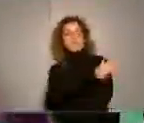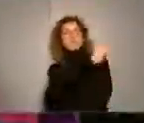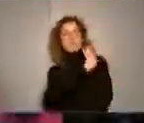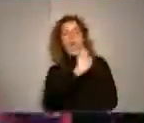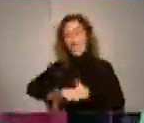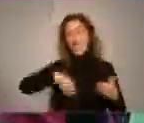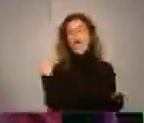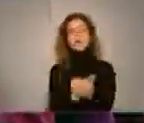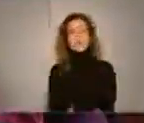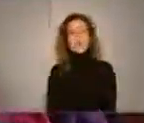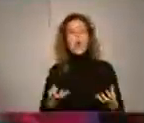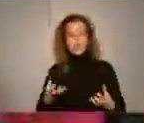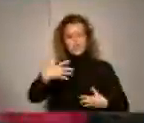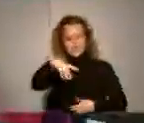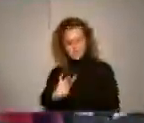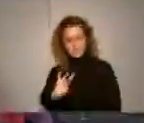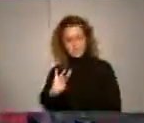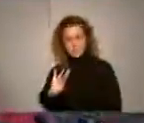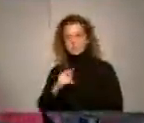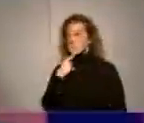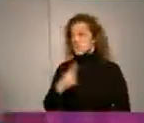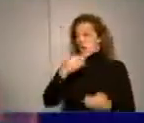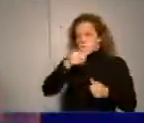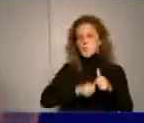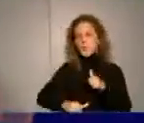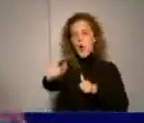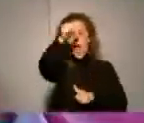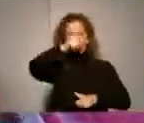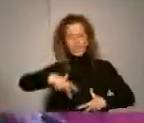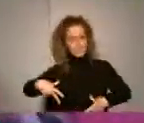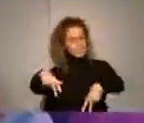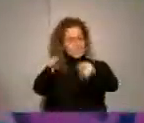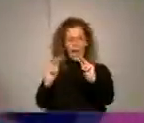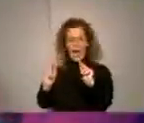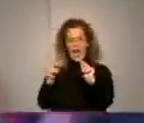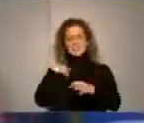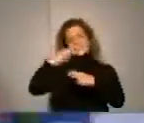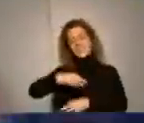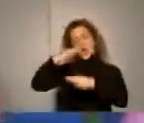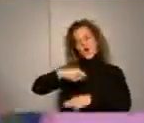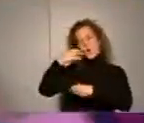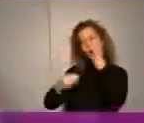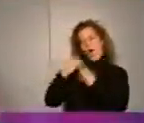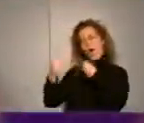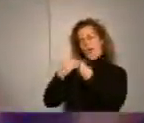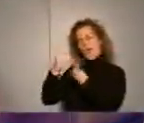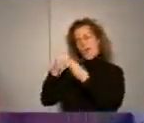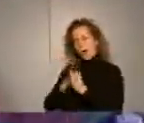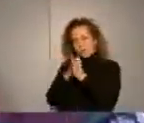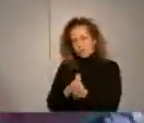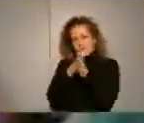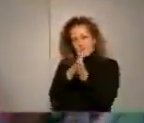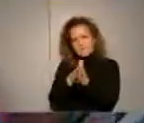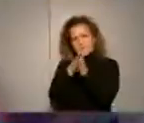ya me tiene hasta los huevos. Y cuando llegue el día final, seguro ellos harán un arca, pero dijo